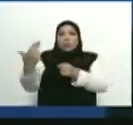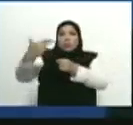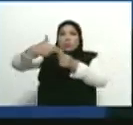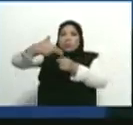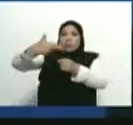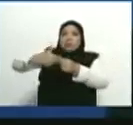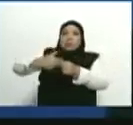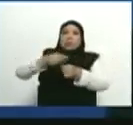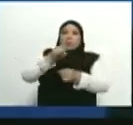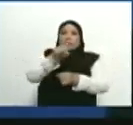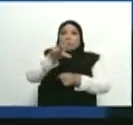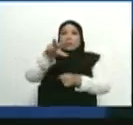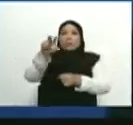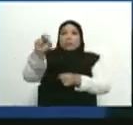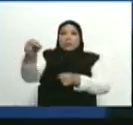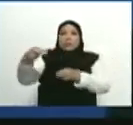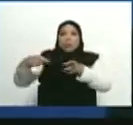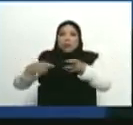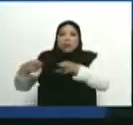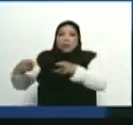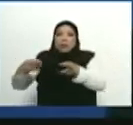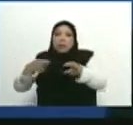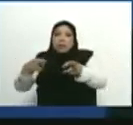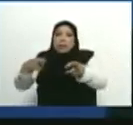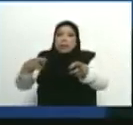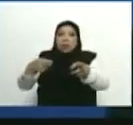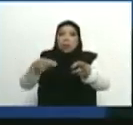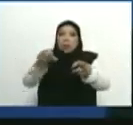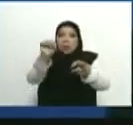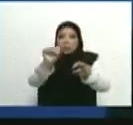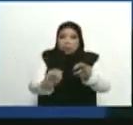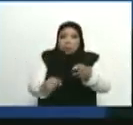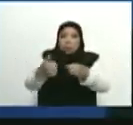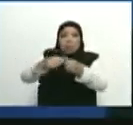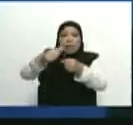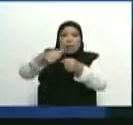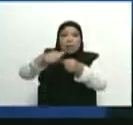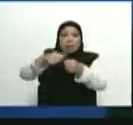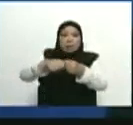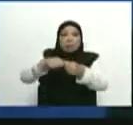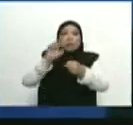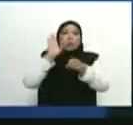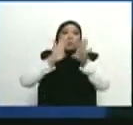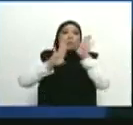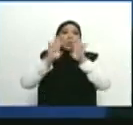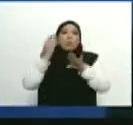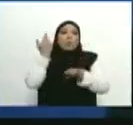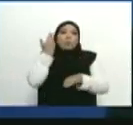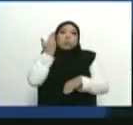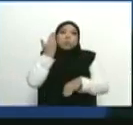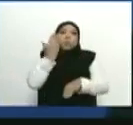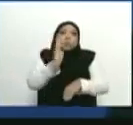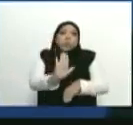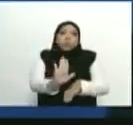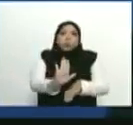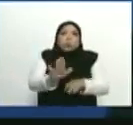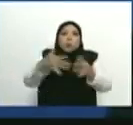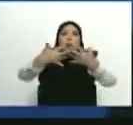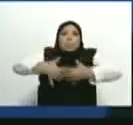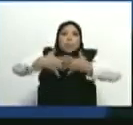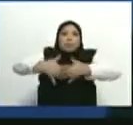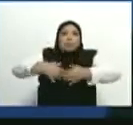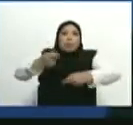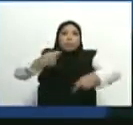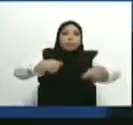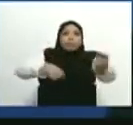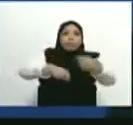las más de 130 ríos al sur del lago. Es el tema del vertido de desechos sólidos de las industrias. Es el